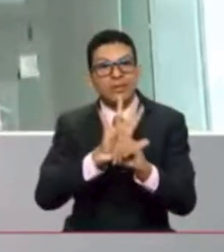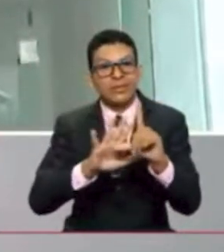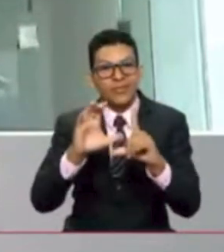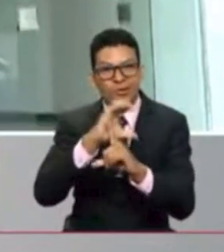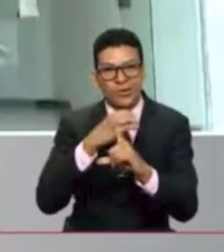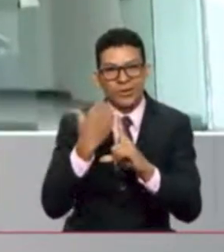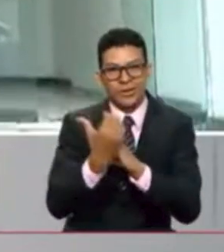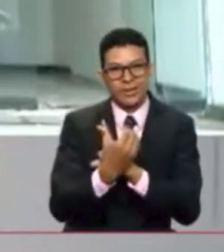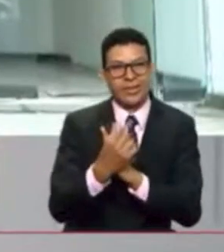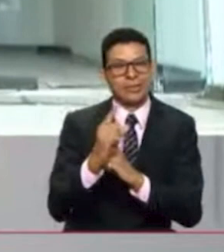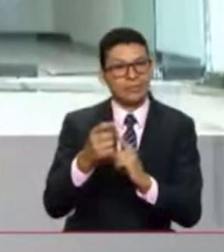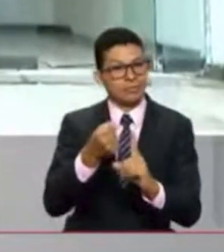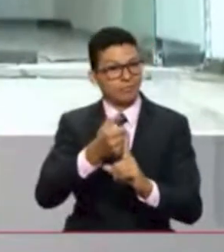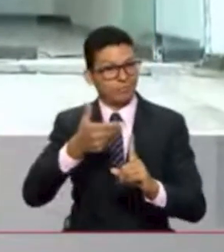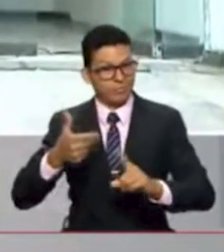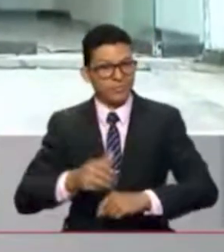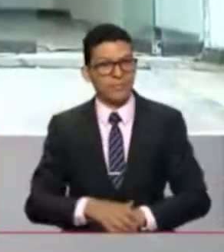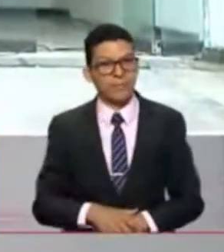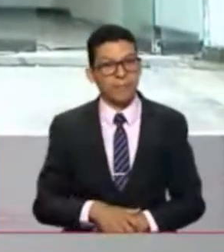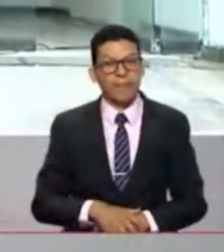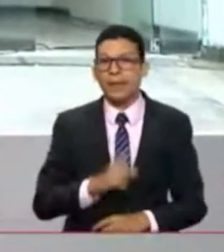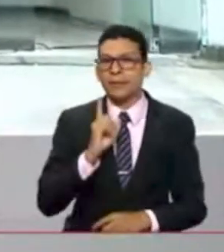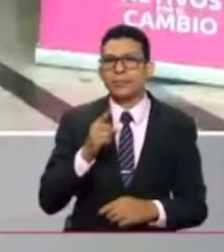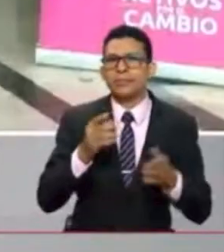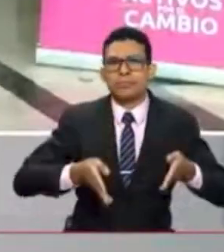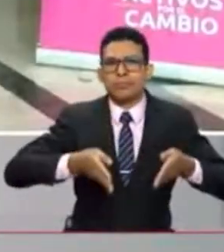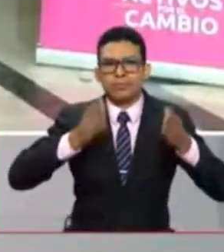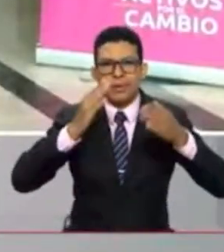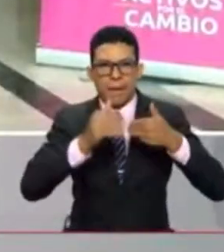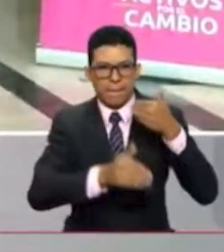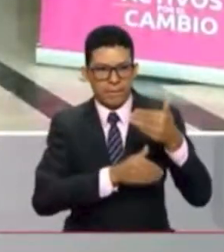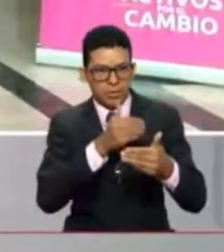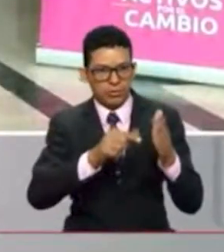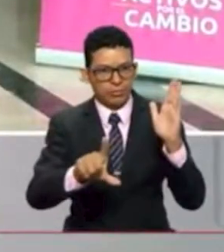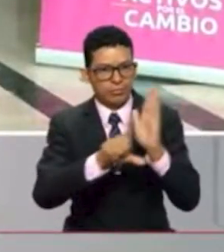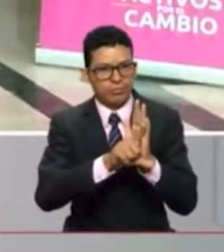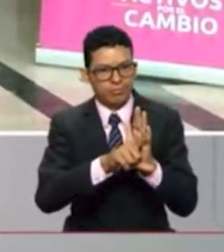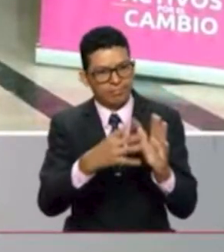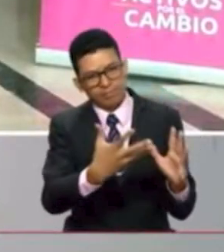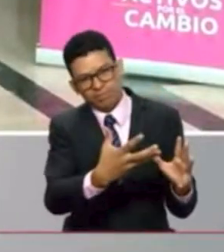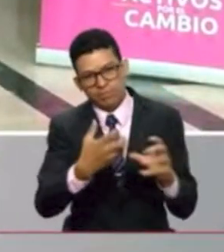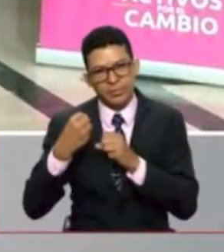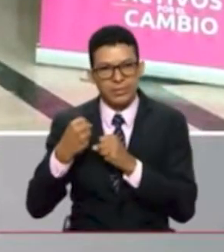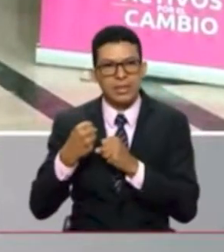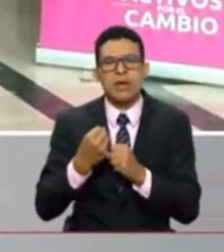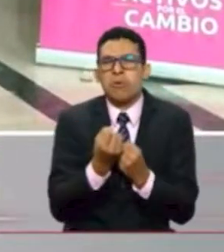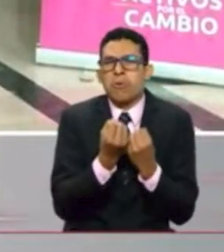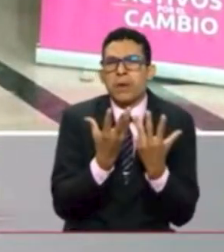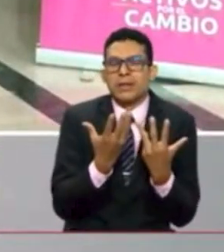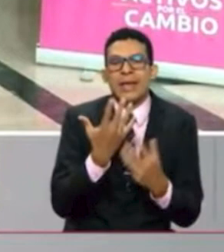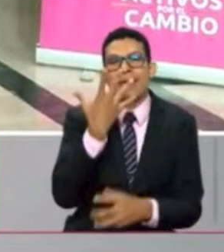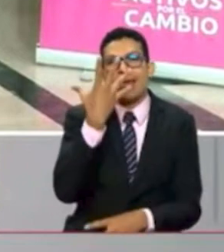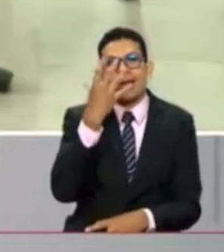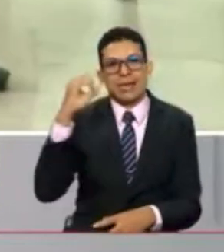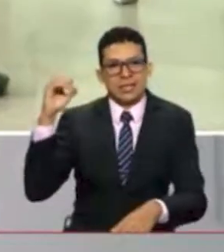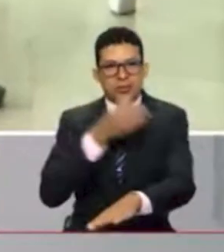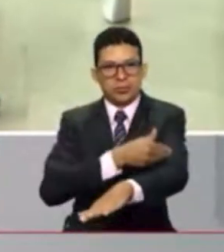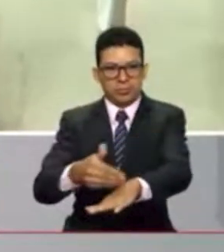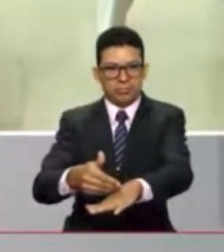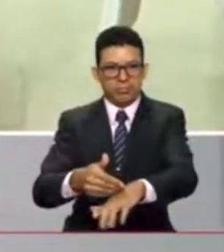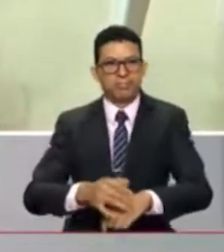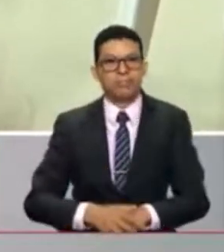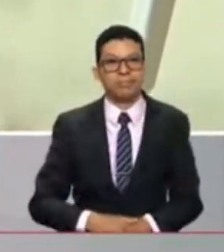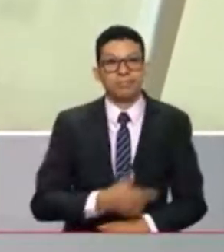audiovisuales culturales de alto impacto. El inmueble, sujeto a un proceso legal de extinción de dominio, está avaluado en 500 millones de pesos.